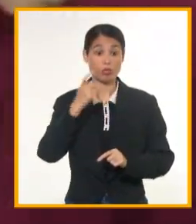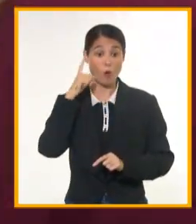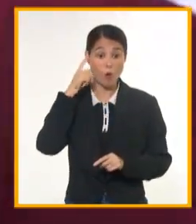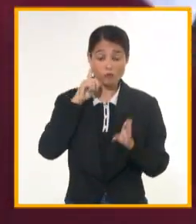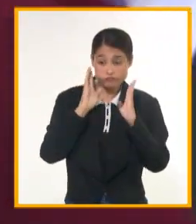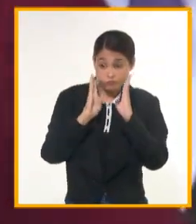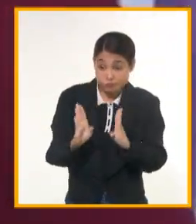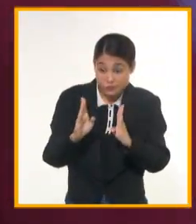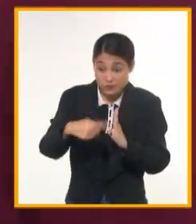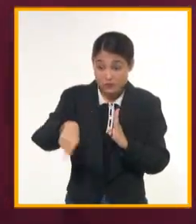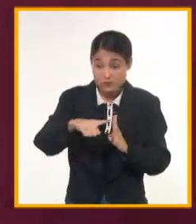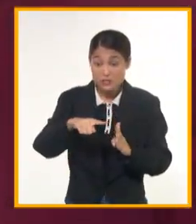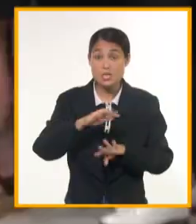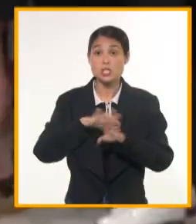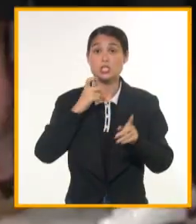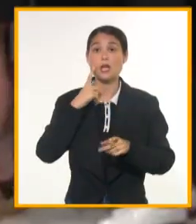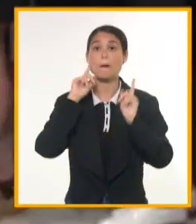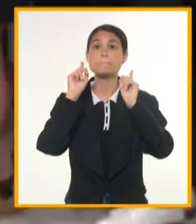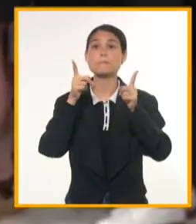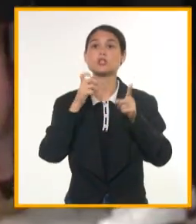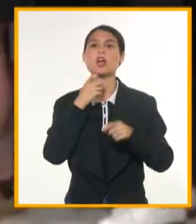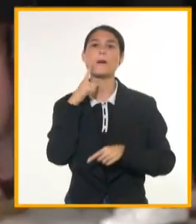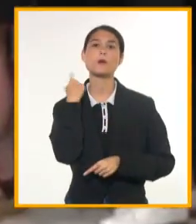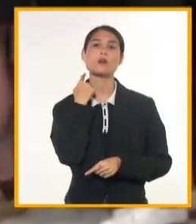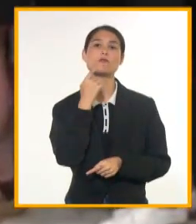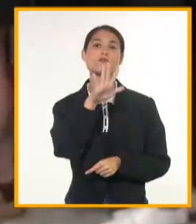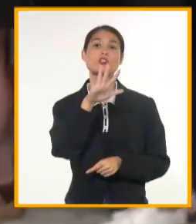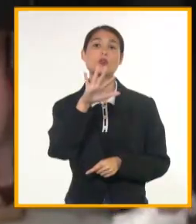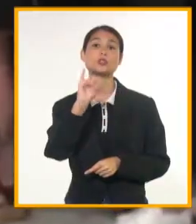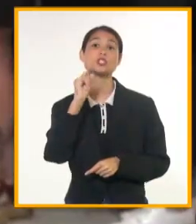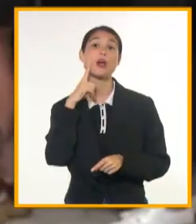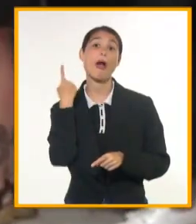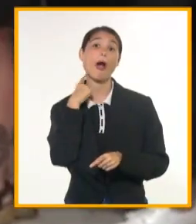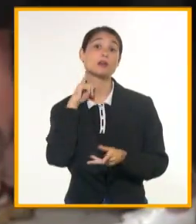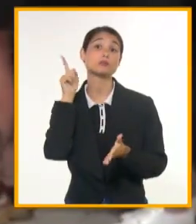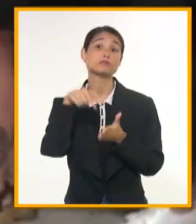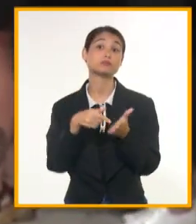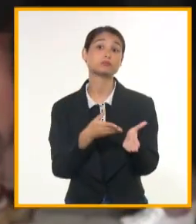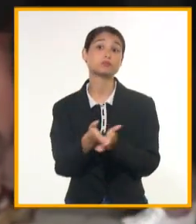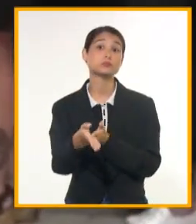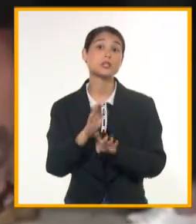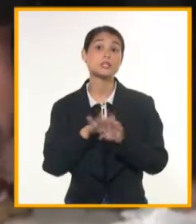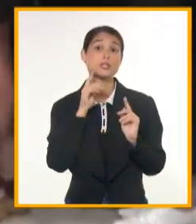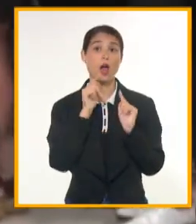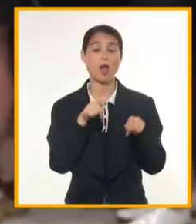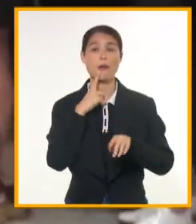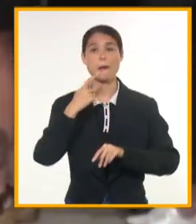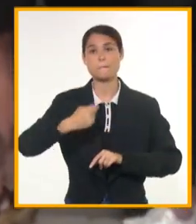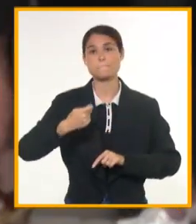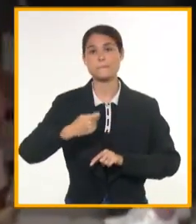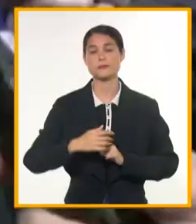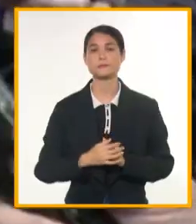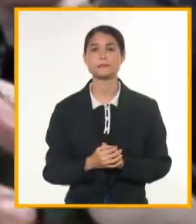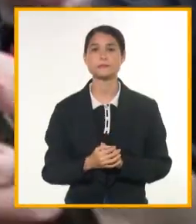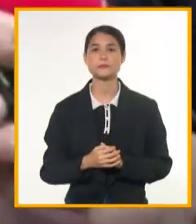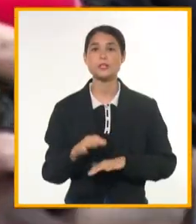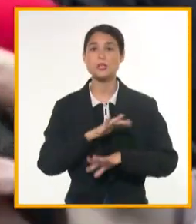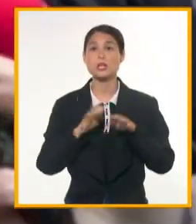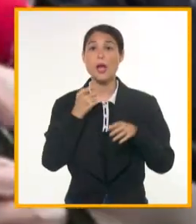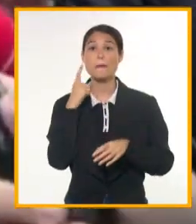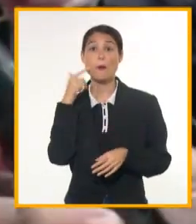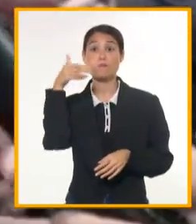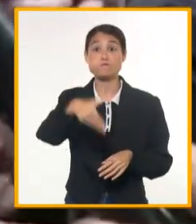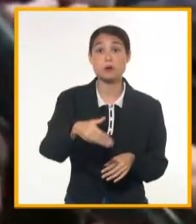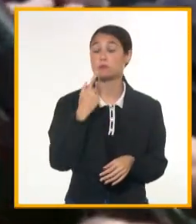cuando la política de 56 años es una de las favoritas para la próxima presidencial, a la que ya no podrá presentarse